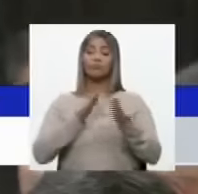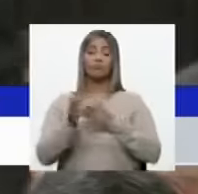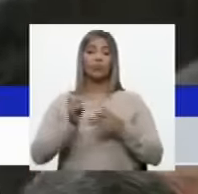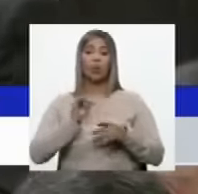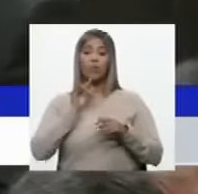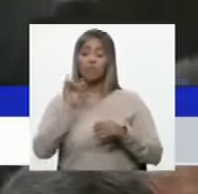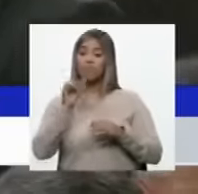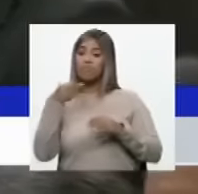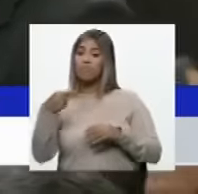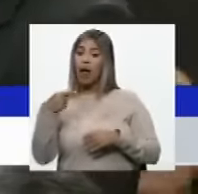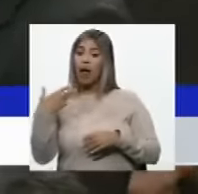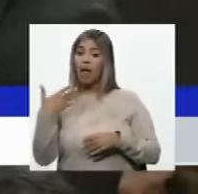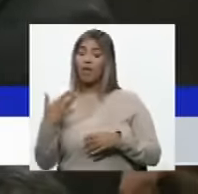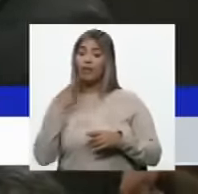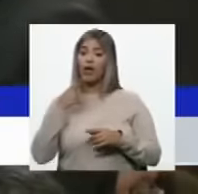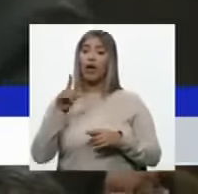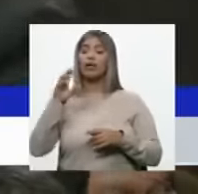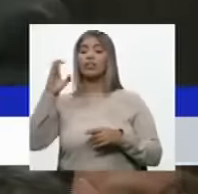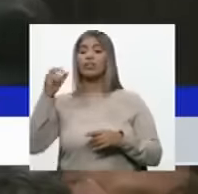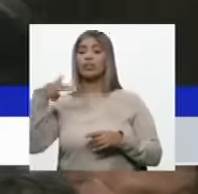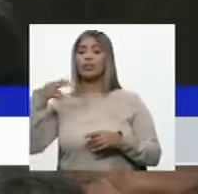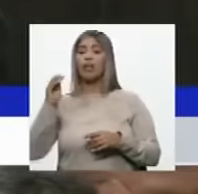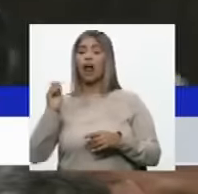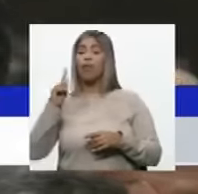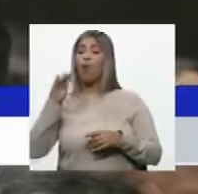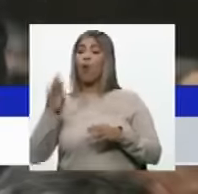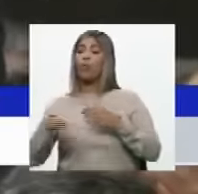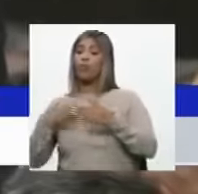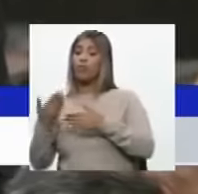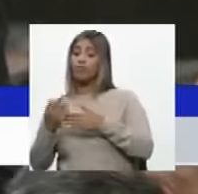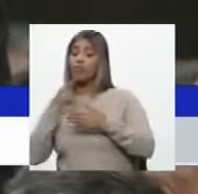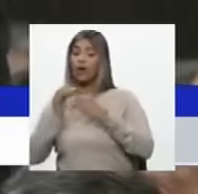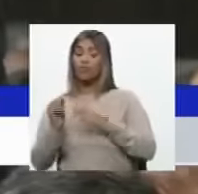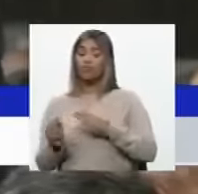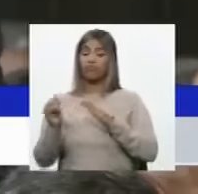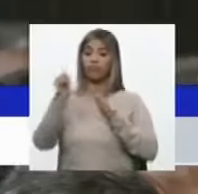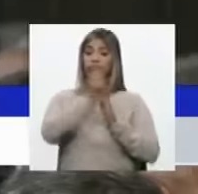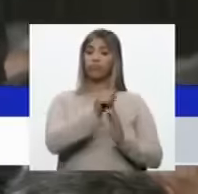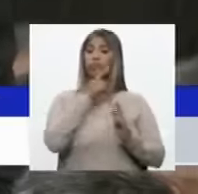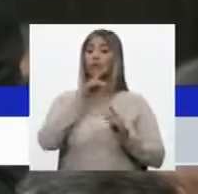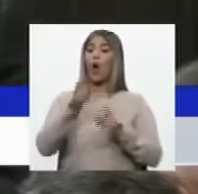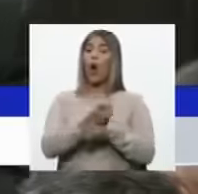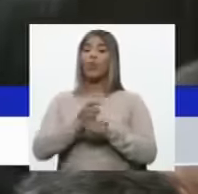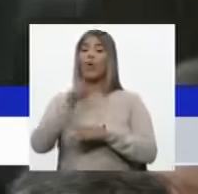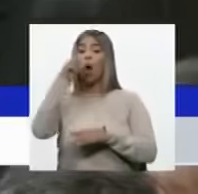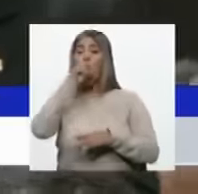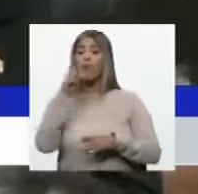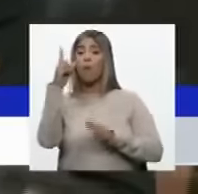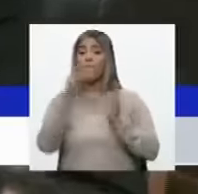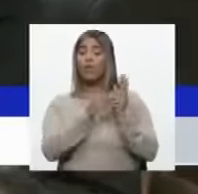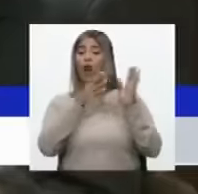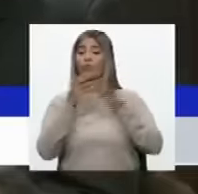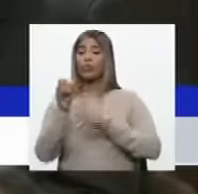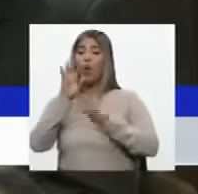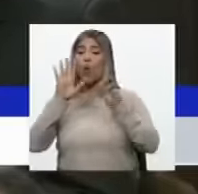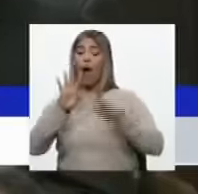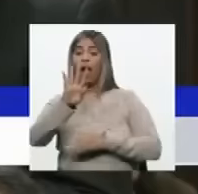por eso menos importante, Román Delgado Chalbó, que después va a encabezar el gobierno entre 1948 hasta